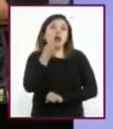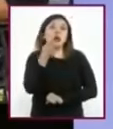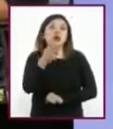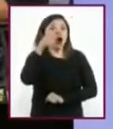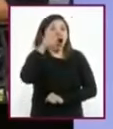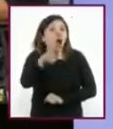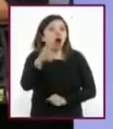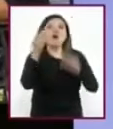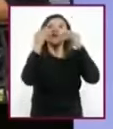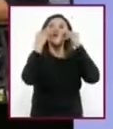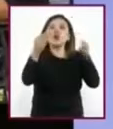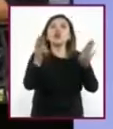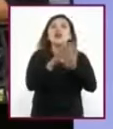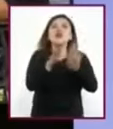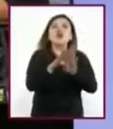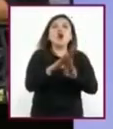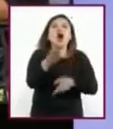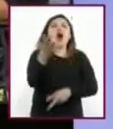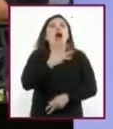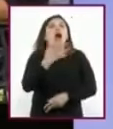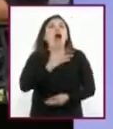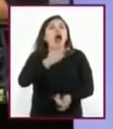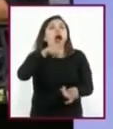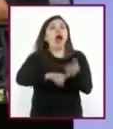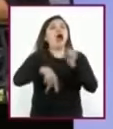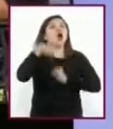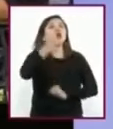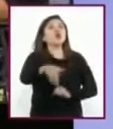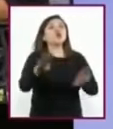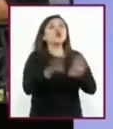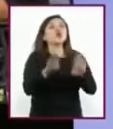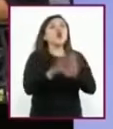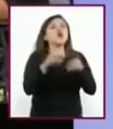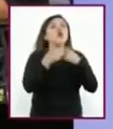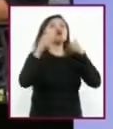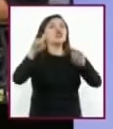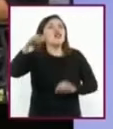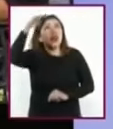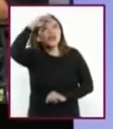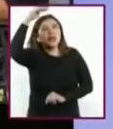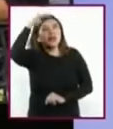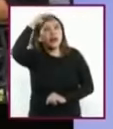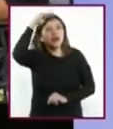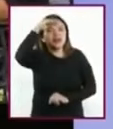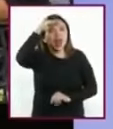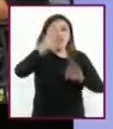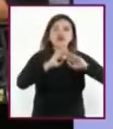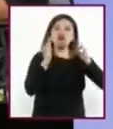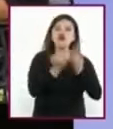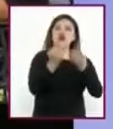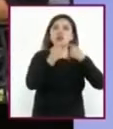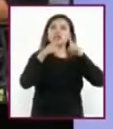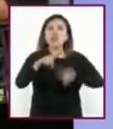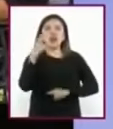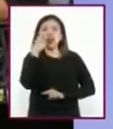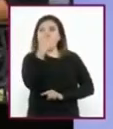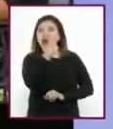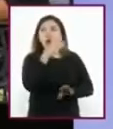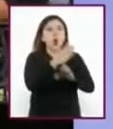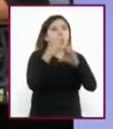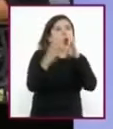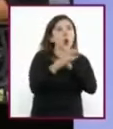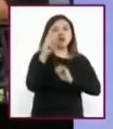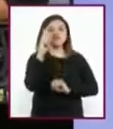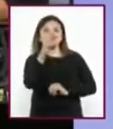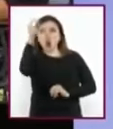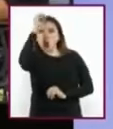eso, digamos que propicia maneras distintas de pensar, formas distintas de ver cualquier fenómeno,